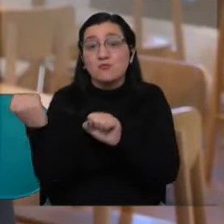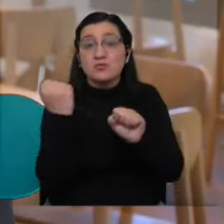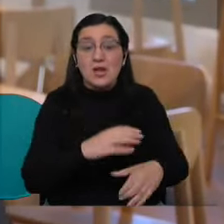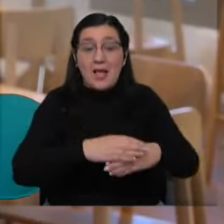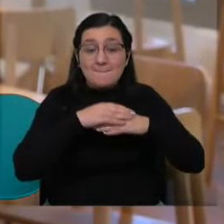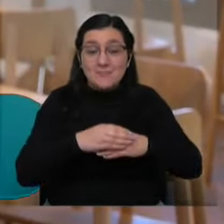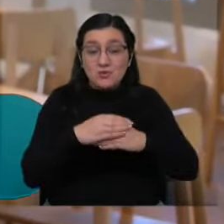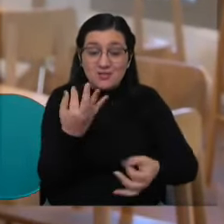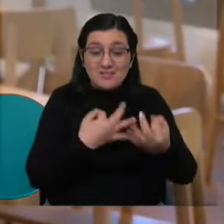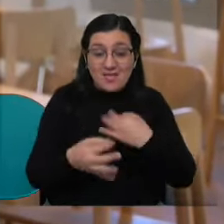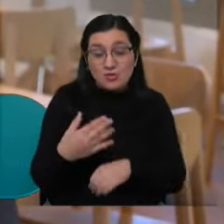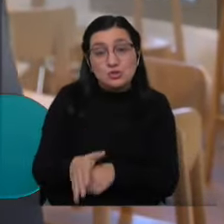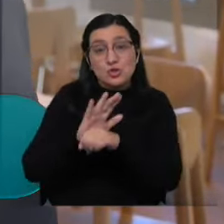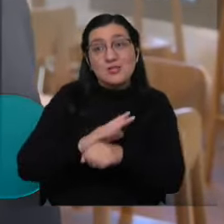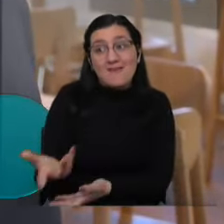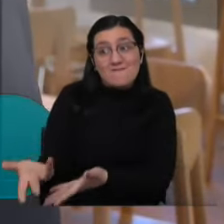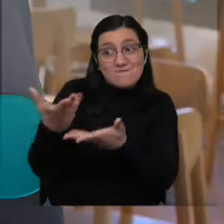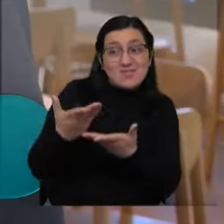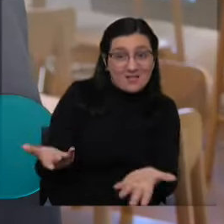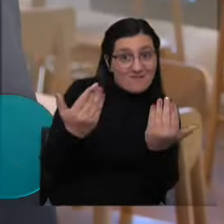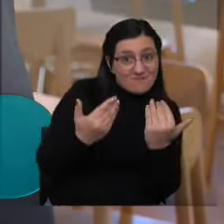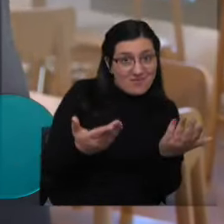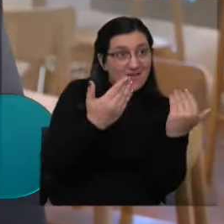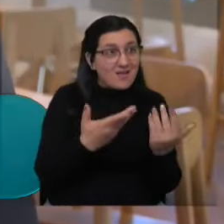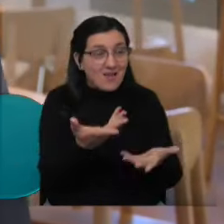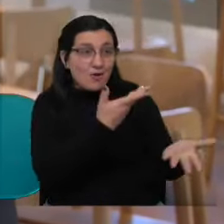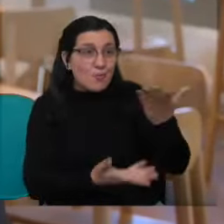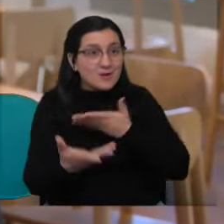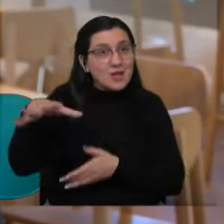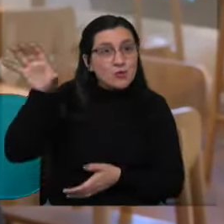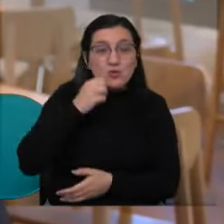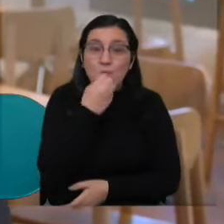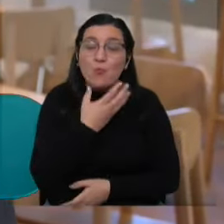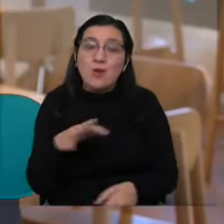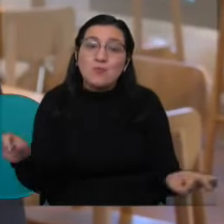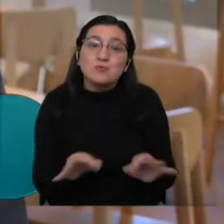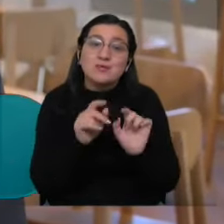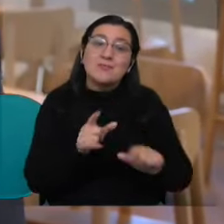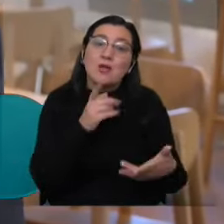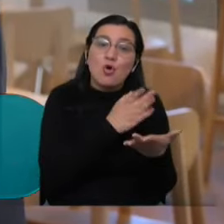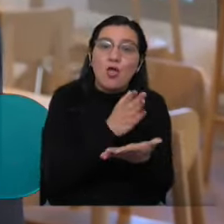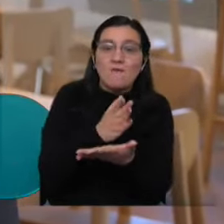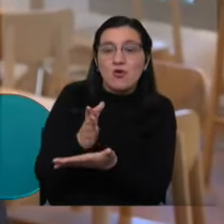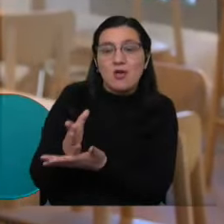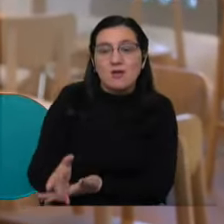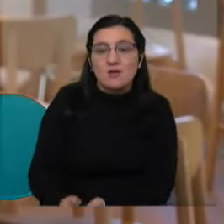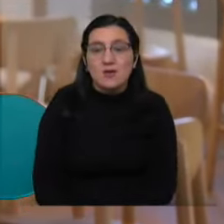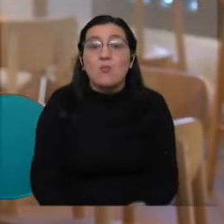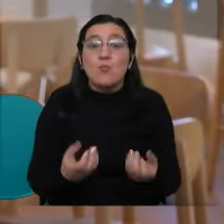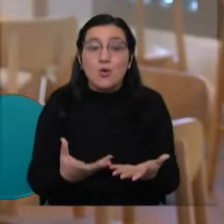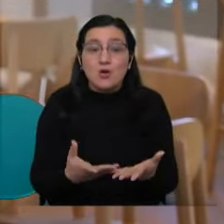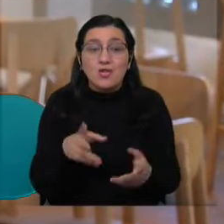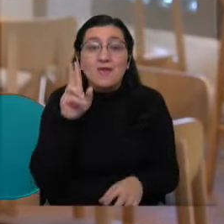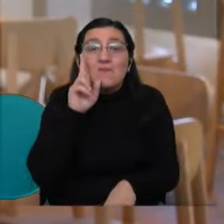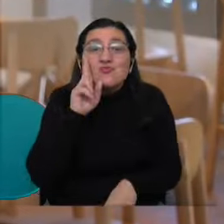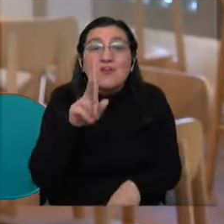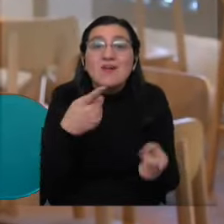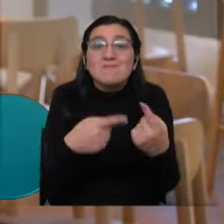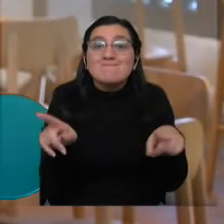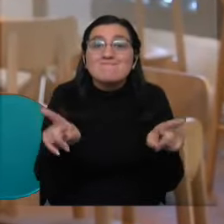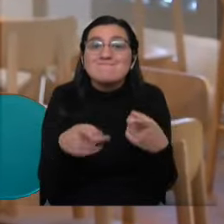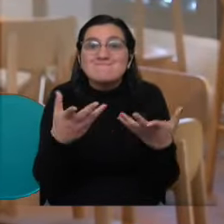teatro soliz Que invita a del mundo a venir a compartir a escuchar buena música y a colaborar con esta fundación bueno Martín qué vamos a ver en escena tengo